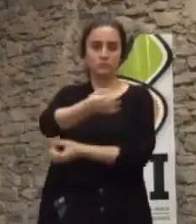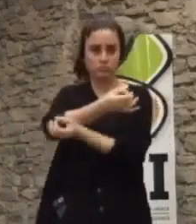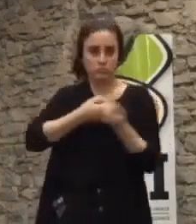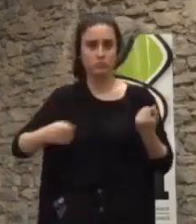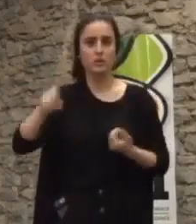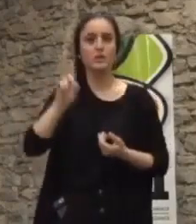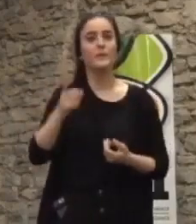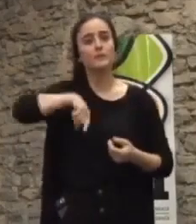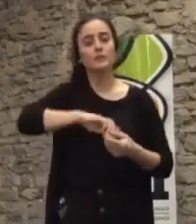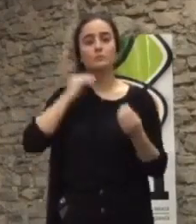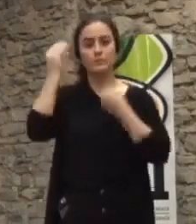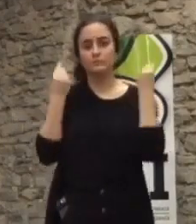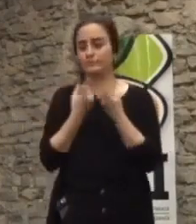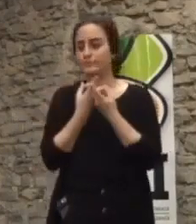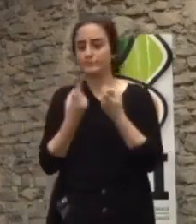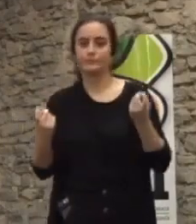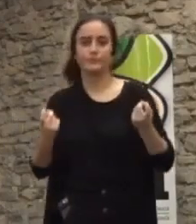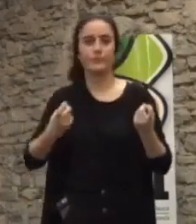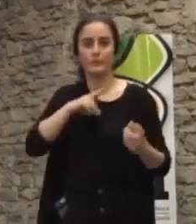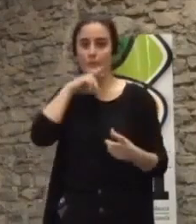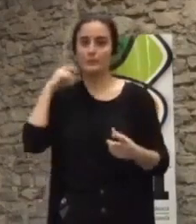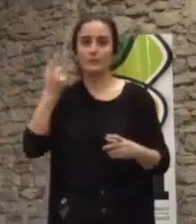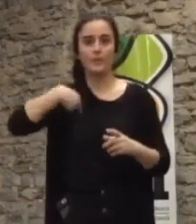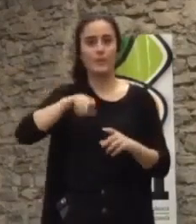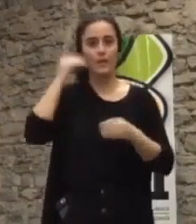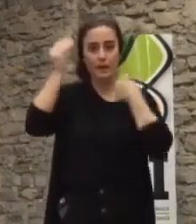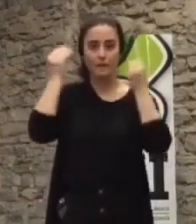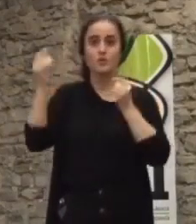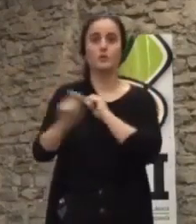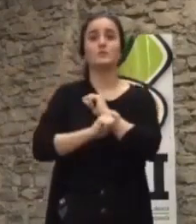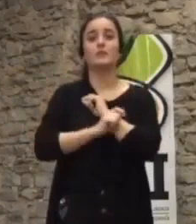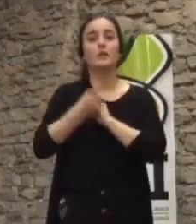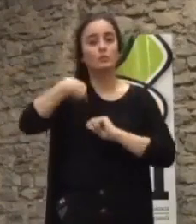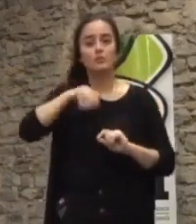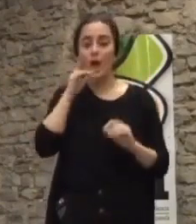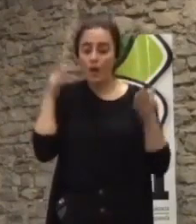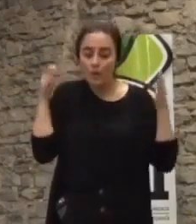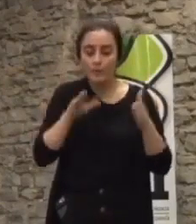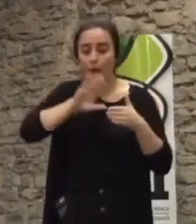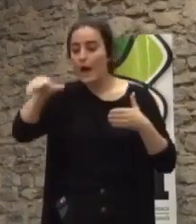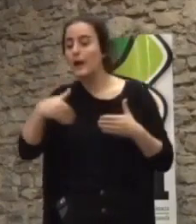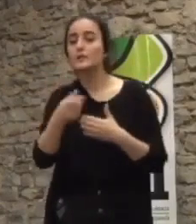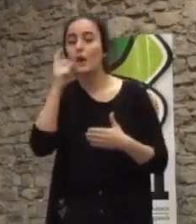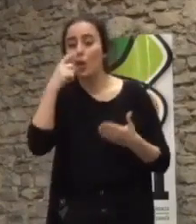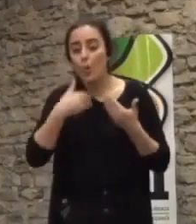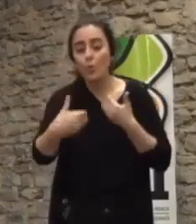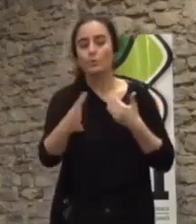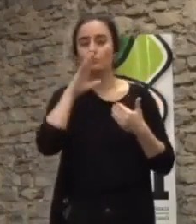necesaria e imprescindible una reflexión estratégica en la que estamos ahora mismo inmersas y que durará hasta junio. Así que ya os